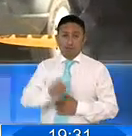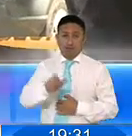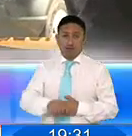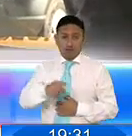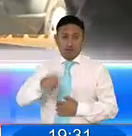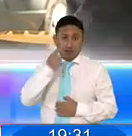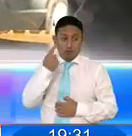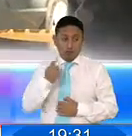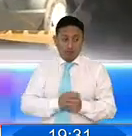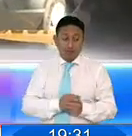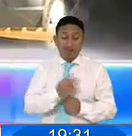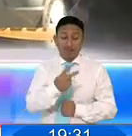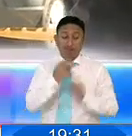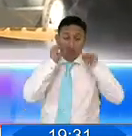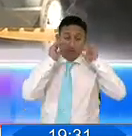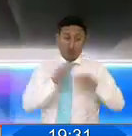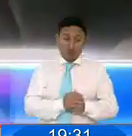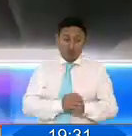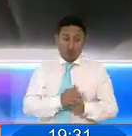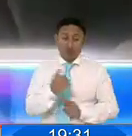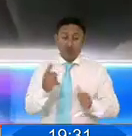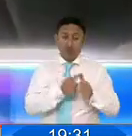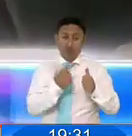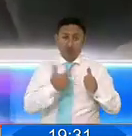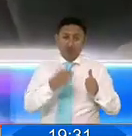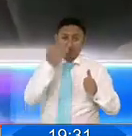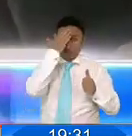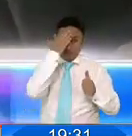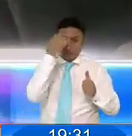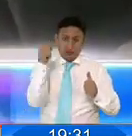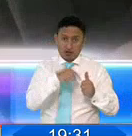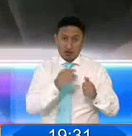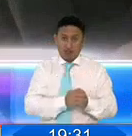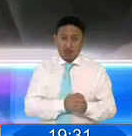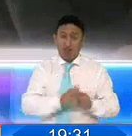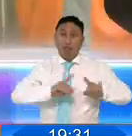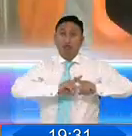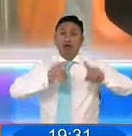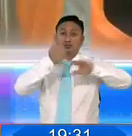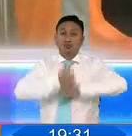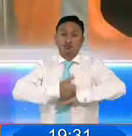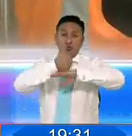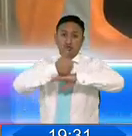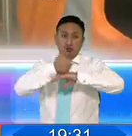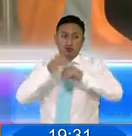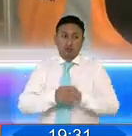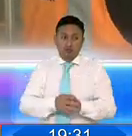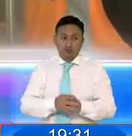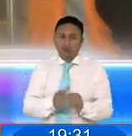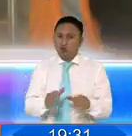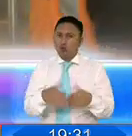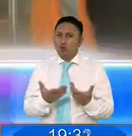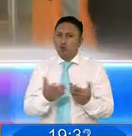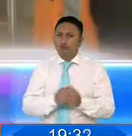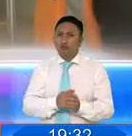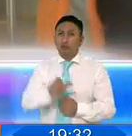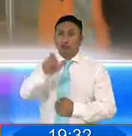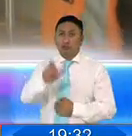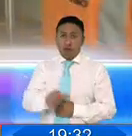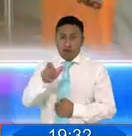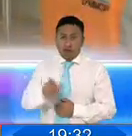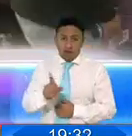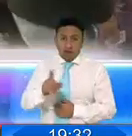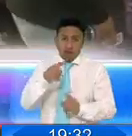realizaron la prueba el 2 de septiembre fueron los primeros en conocer los resultados. Sin embargo, las autoridades no pueden determinar si algún